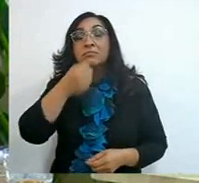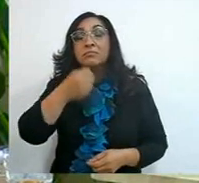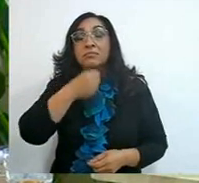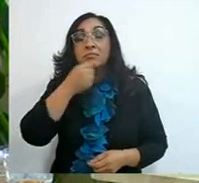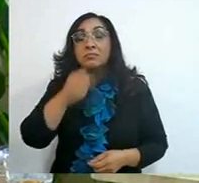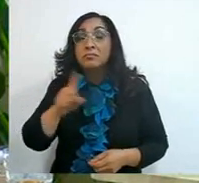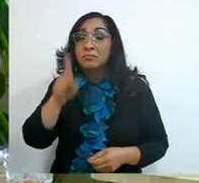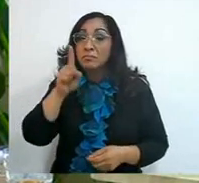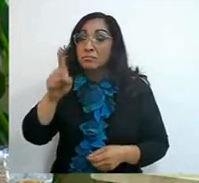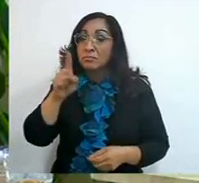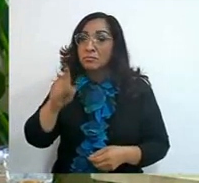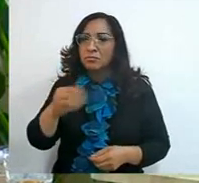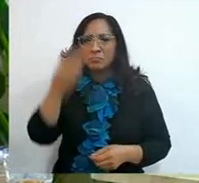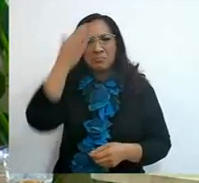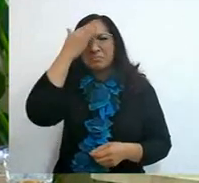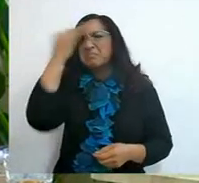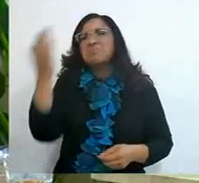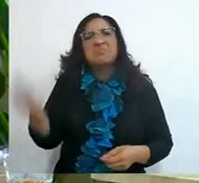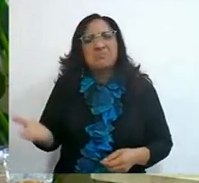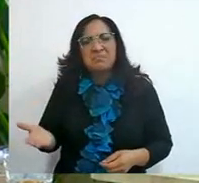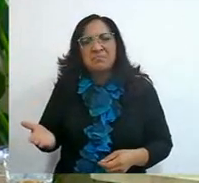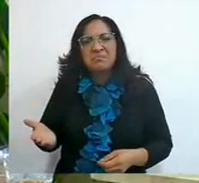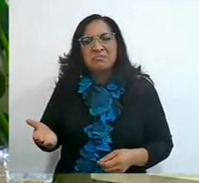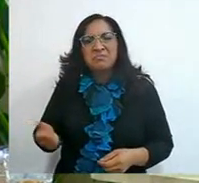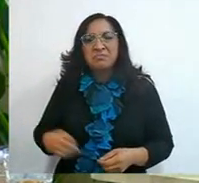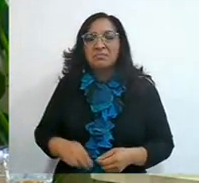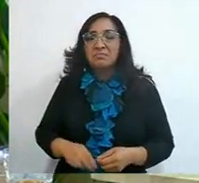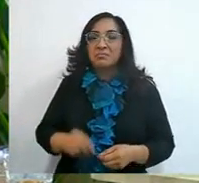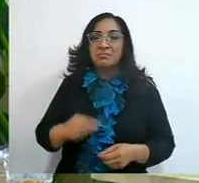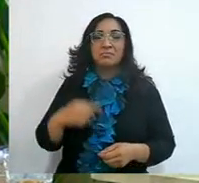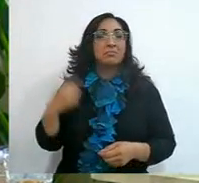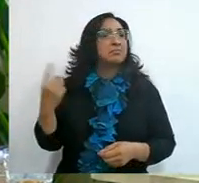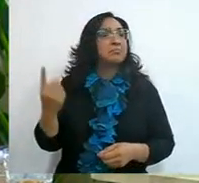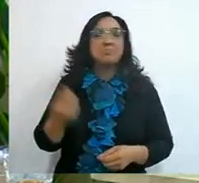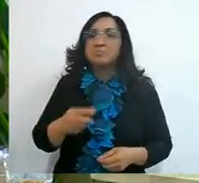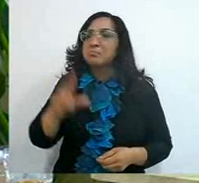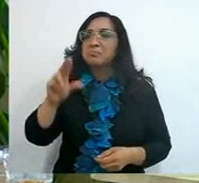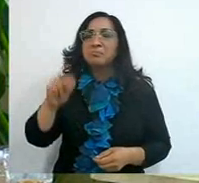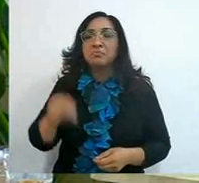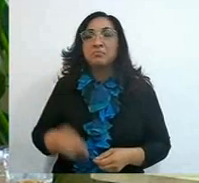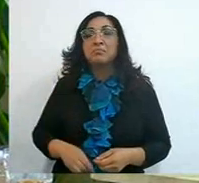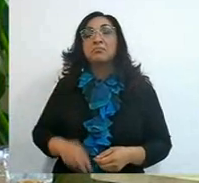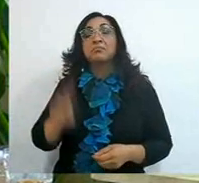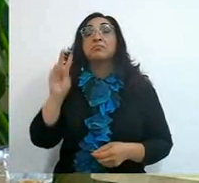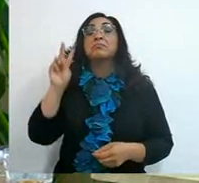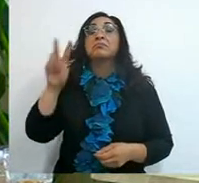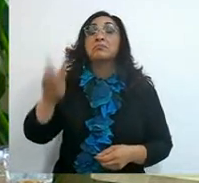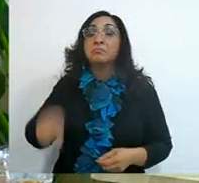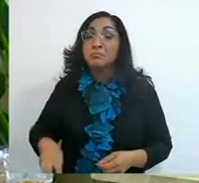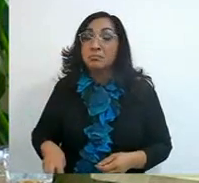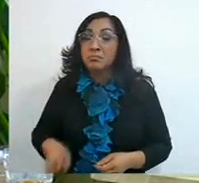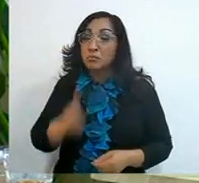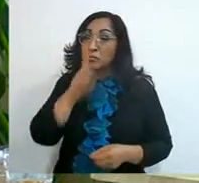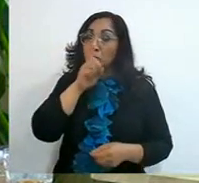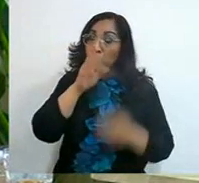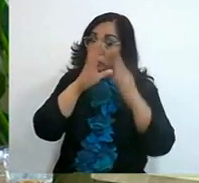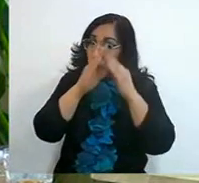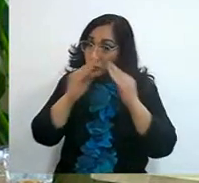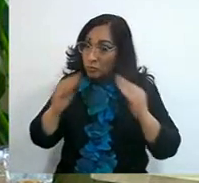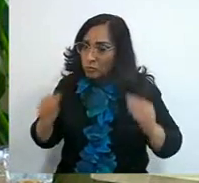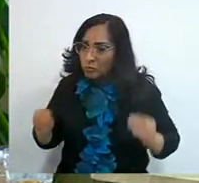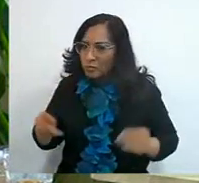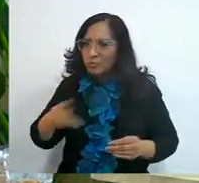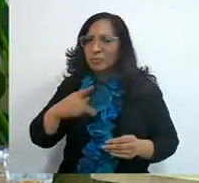no te consta, o que pudiste haberte callado y sin embargo tomaste aquel